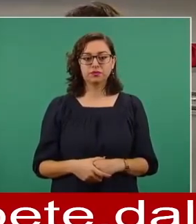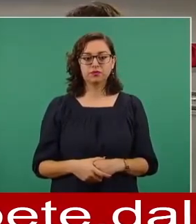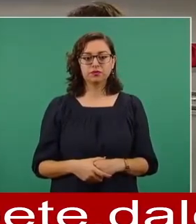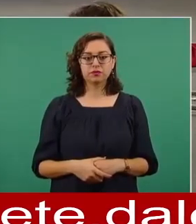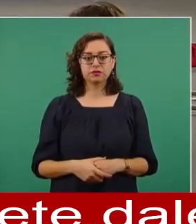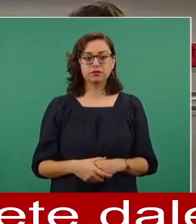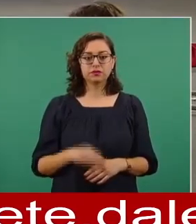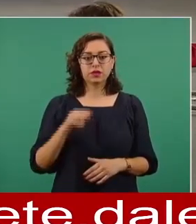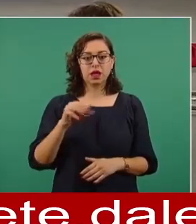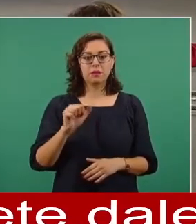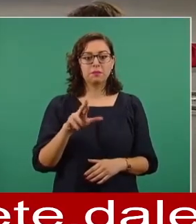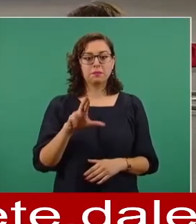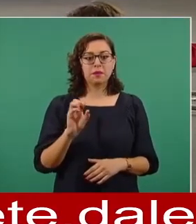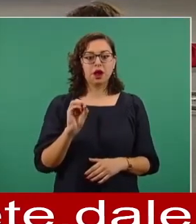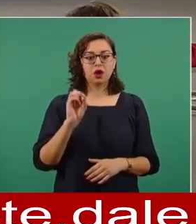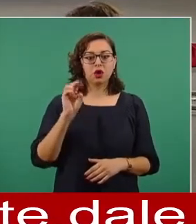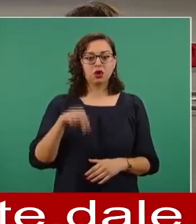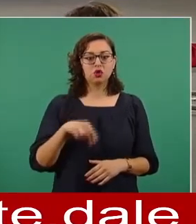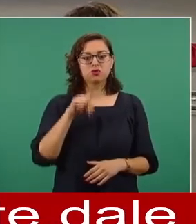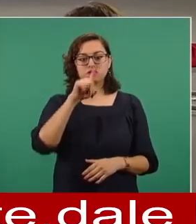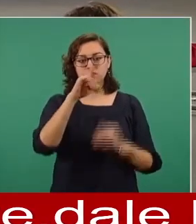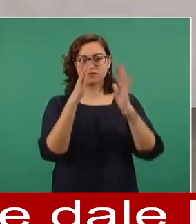Macron, de Francia.